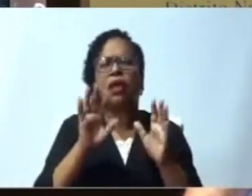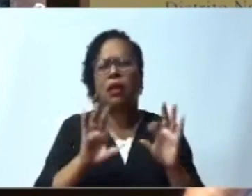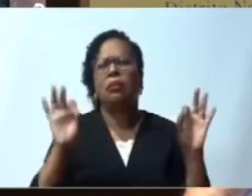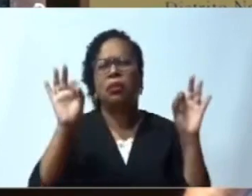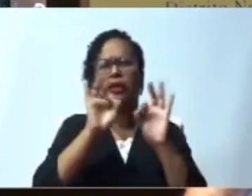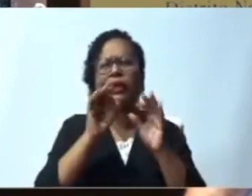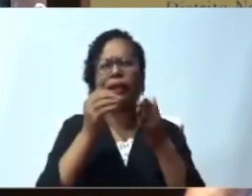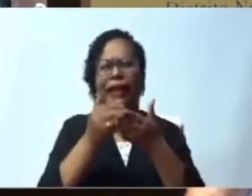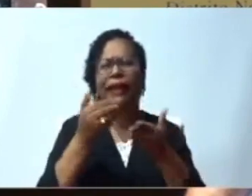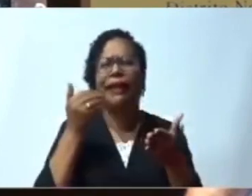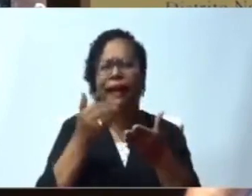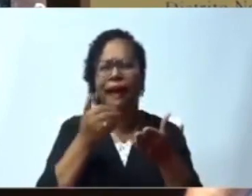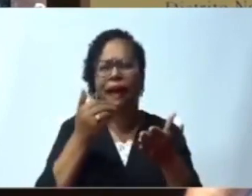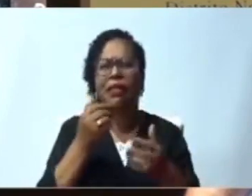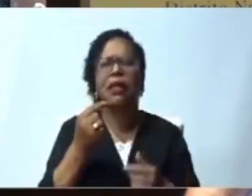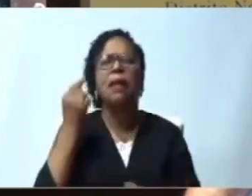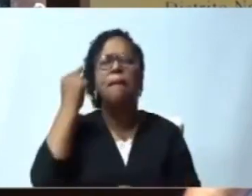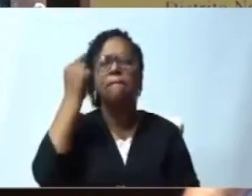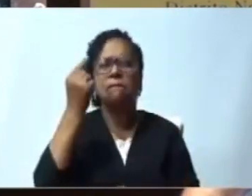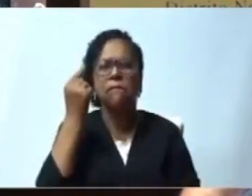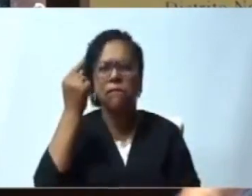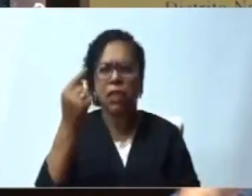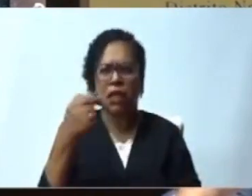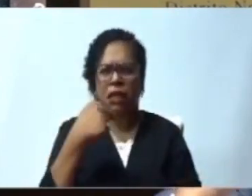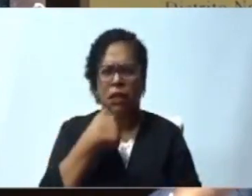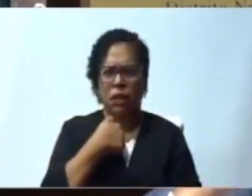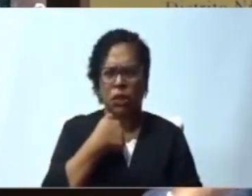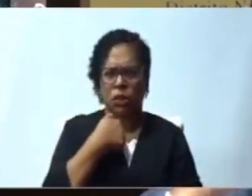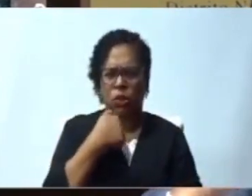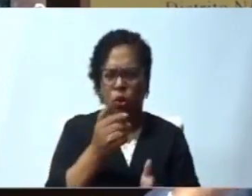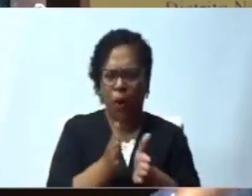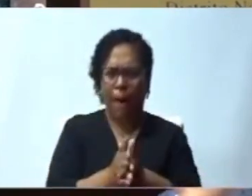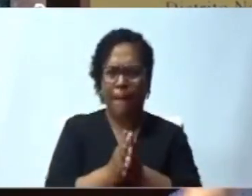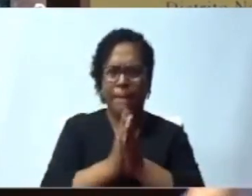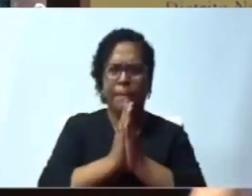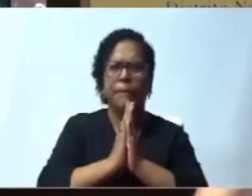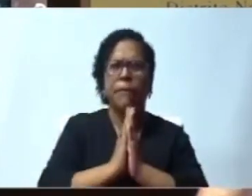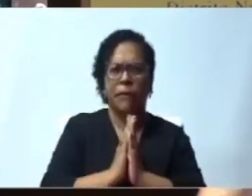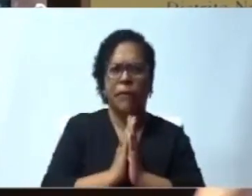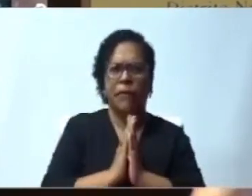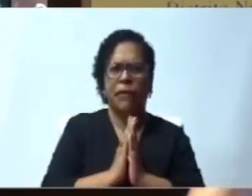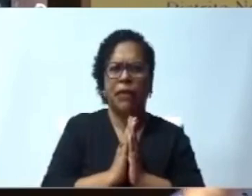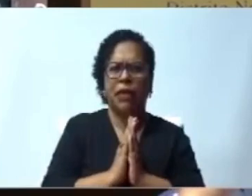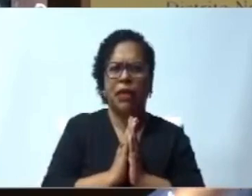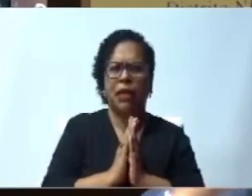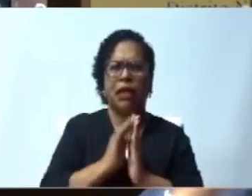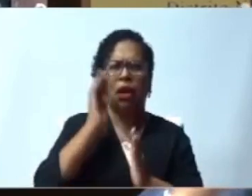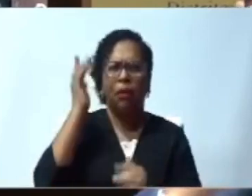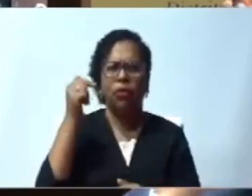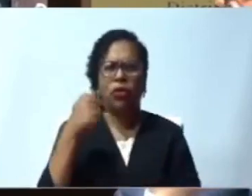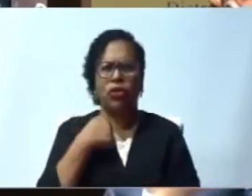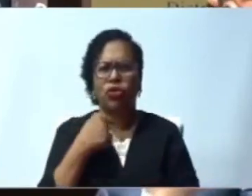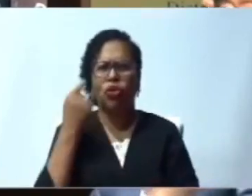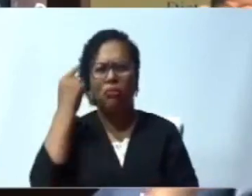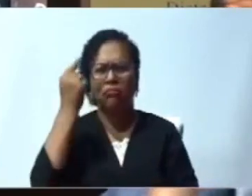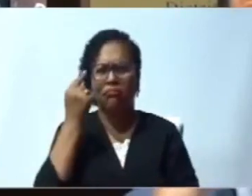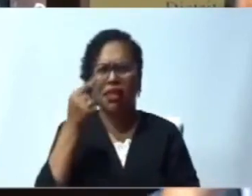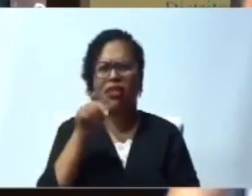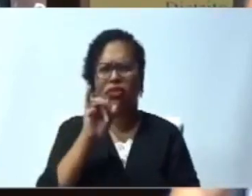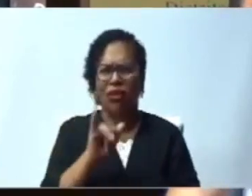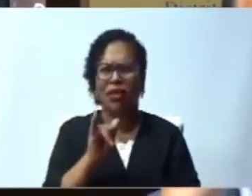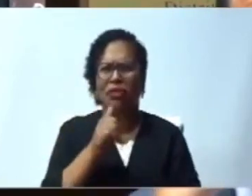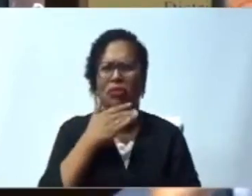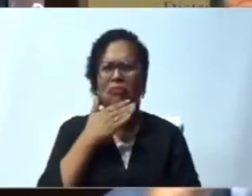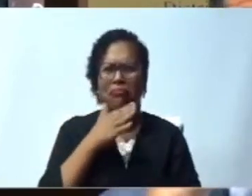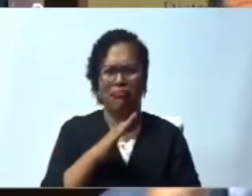la pertinencia del pedimento de cómo yo quiero resolverlo, un mal que yo sé que existe en La Romana. Y eso se